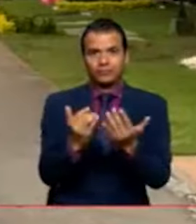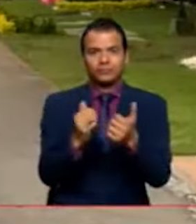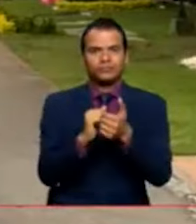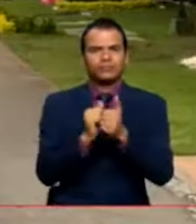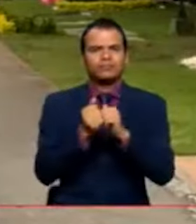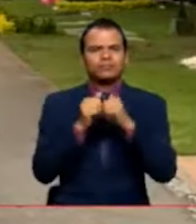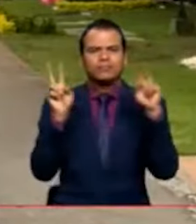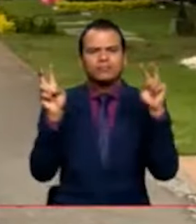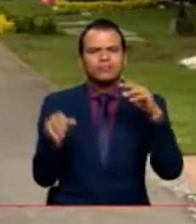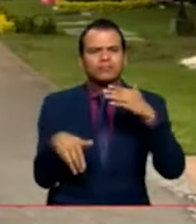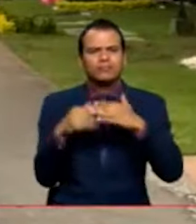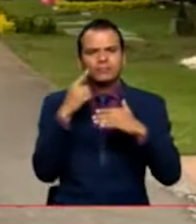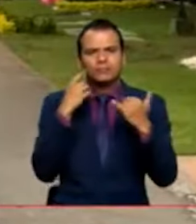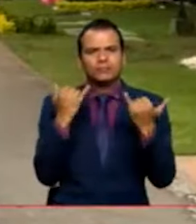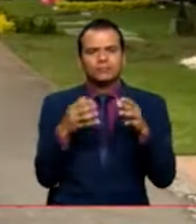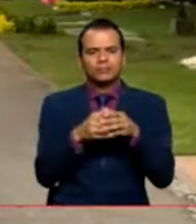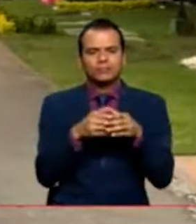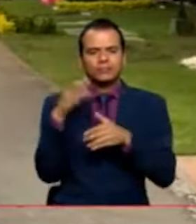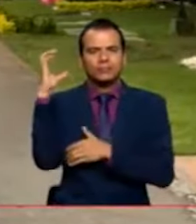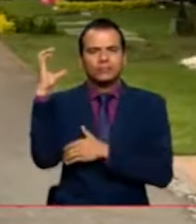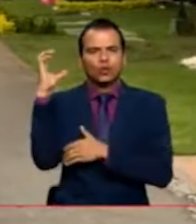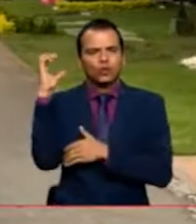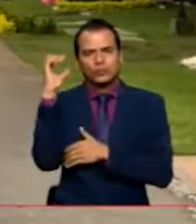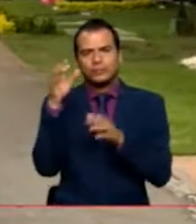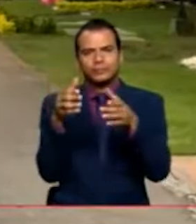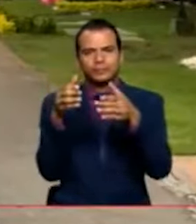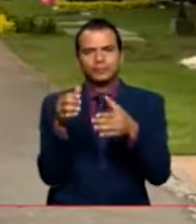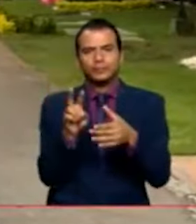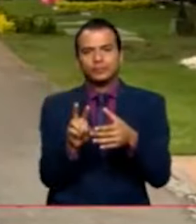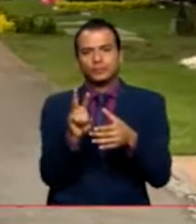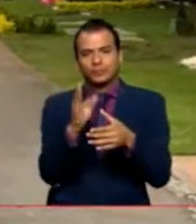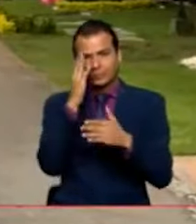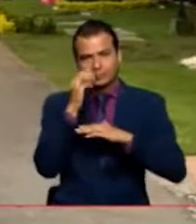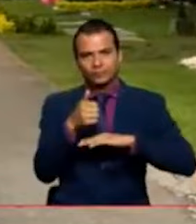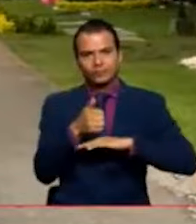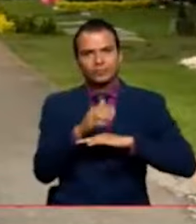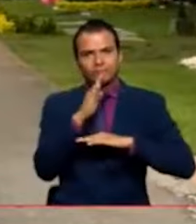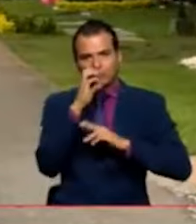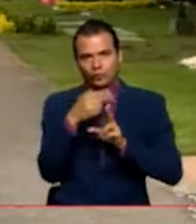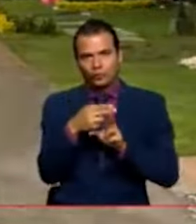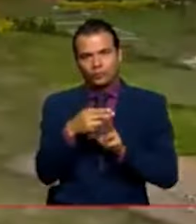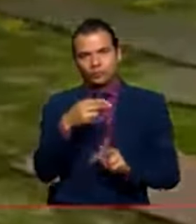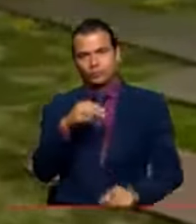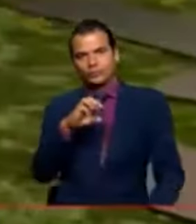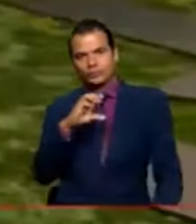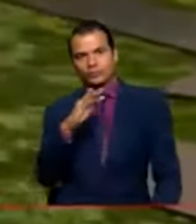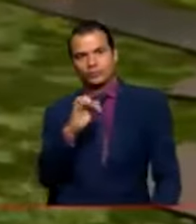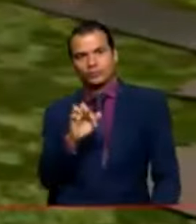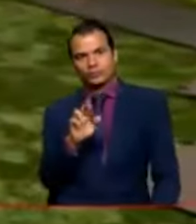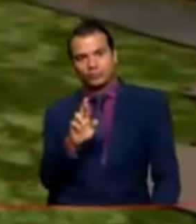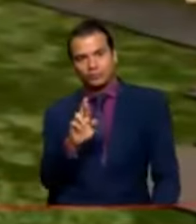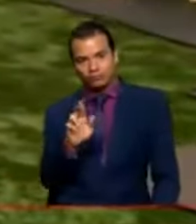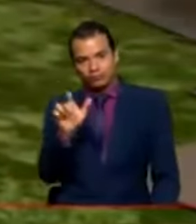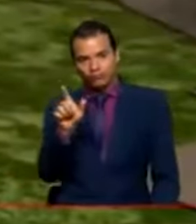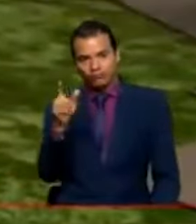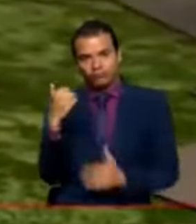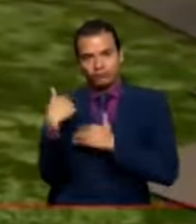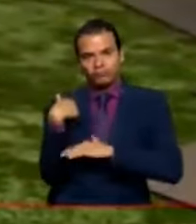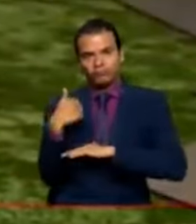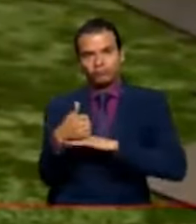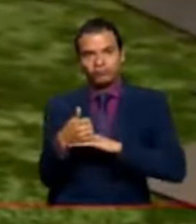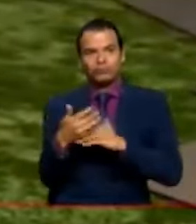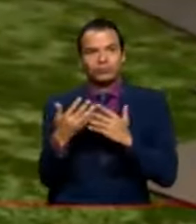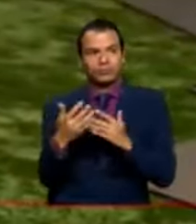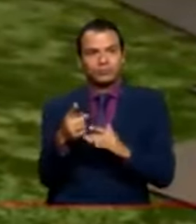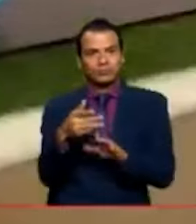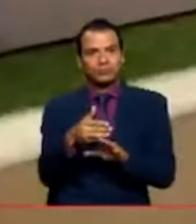Los deportes los iniciamos hablando de la Selección Colombia categoría sub-23 que dirige el vallecaucano Héctor Cárdenas y que se encuentra en la recta final